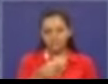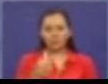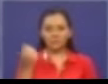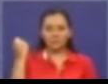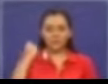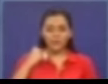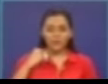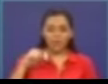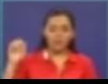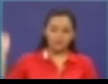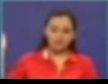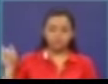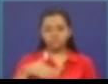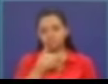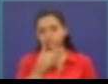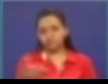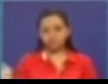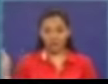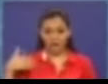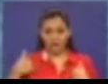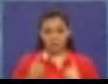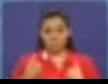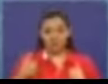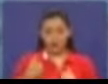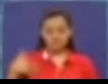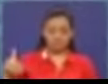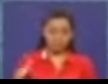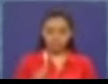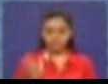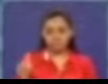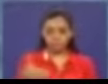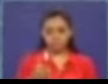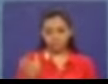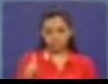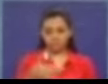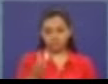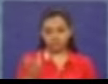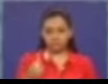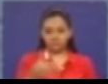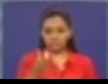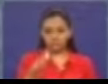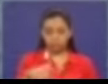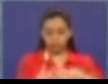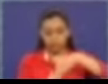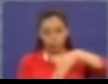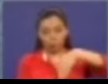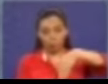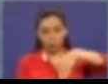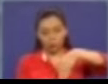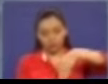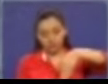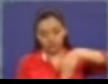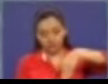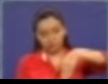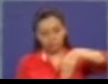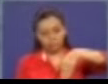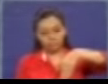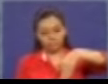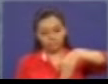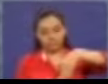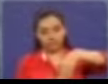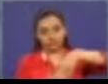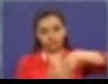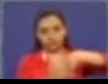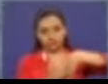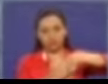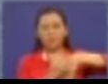privilegiado medio mundo, desde el Polo Sur a el Ecuador, aguas cálidas, para aparearse, para hacer